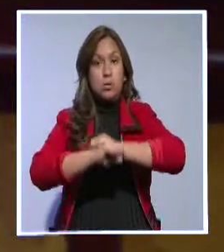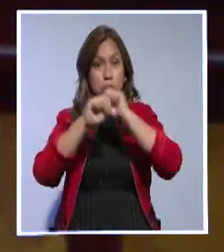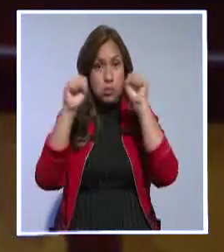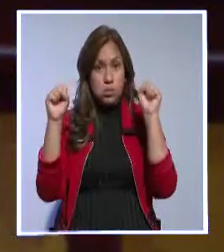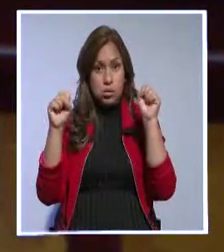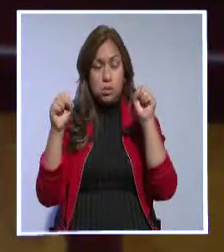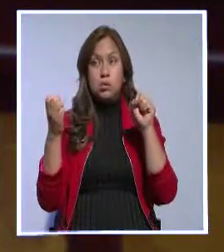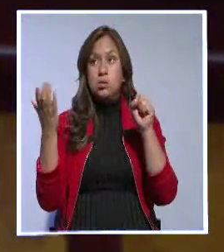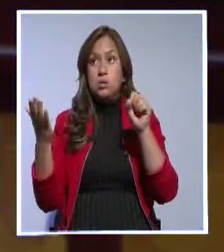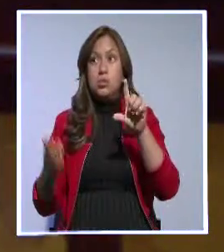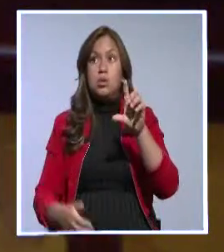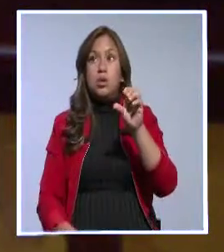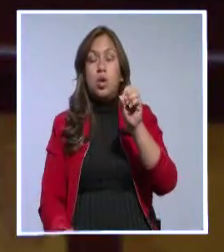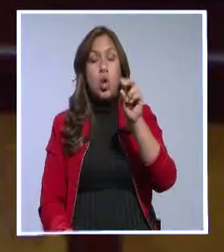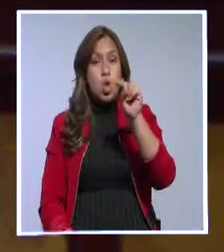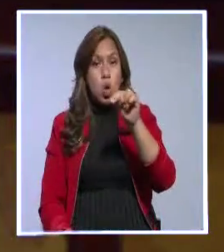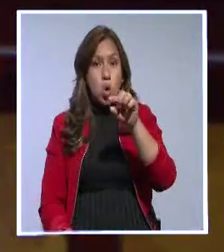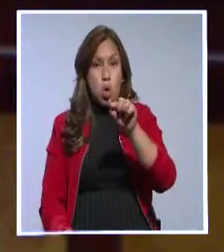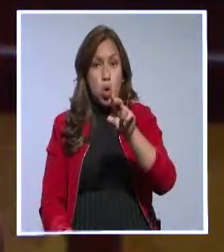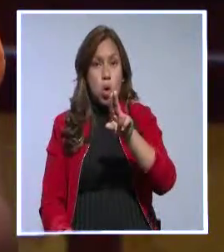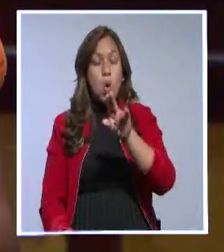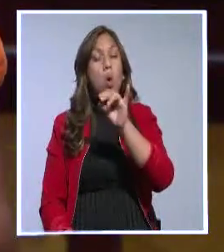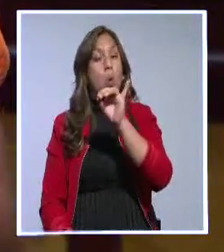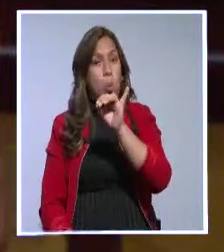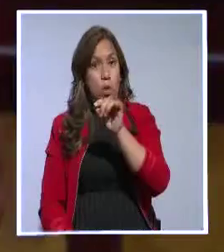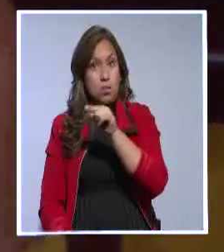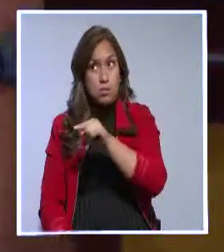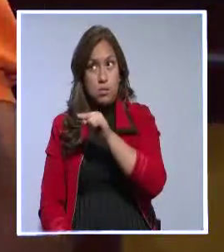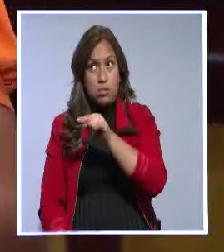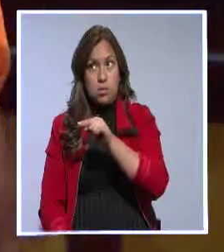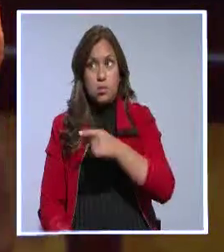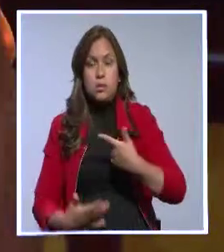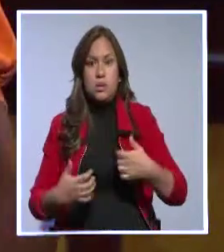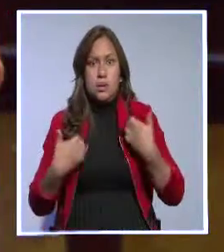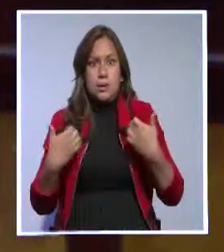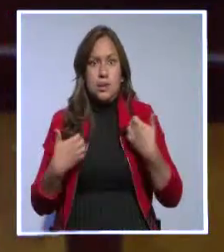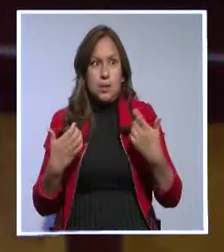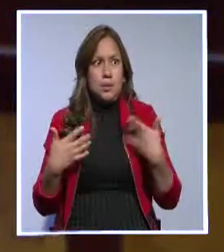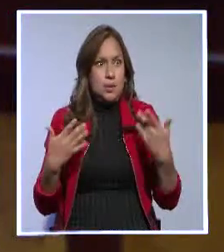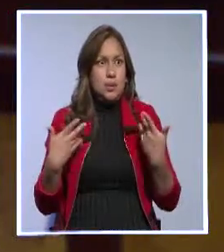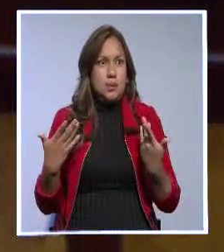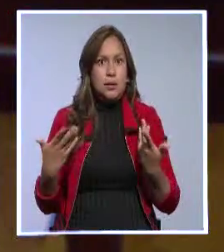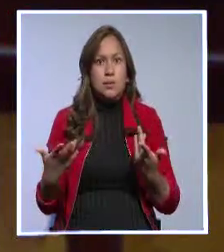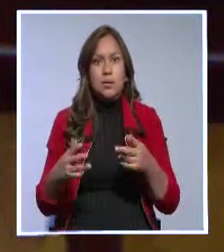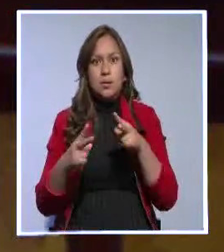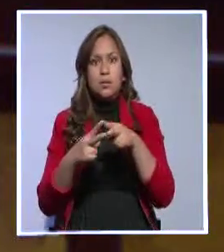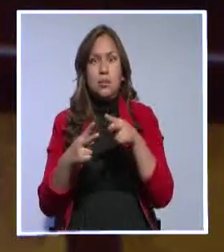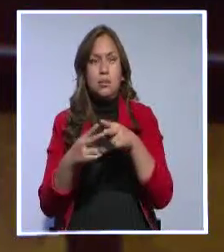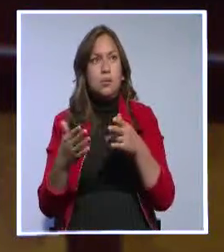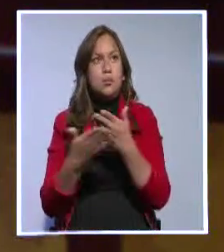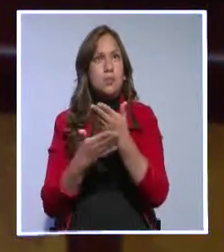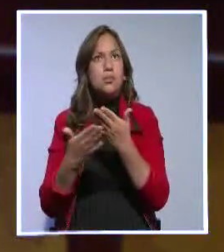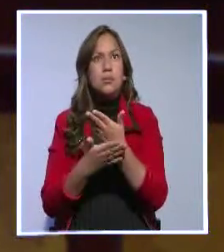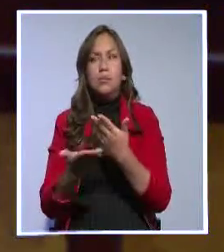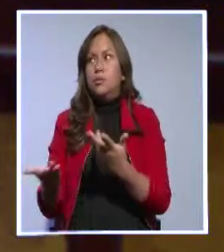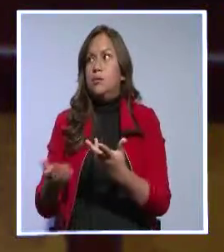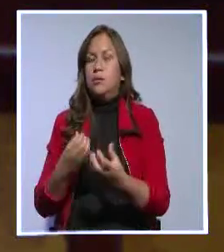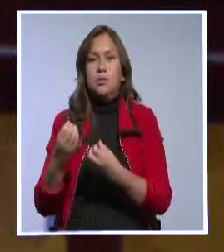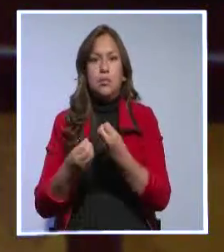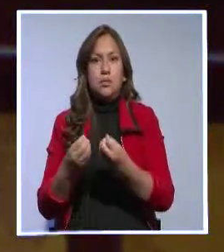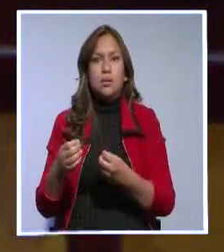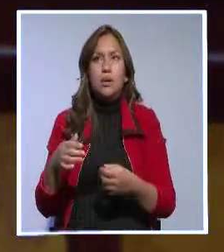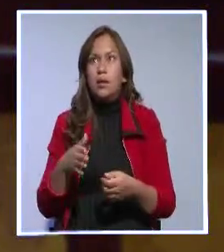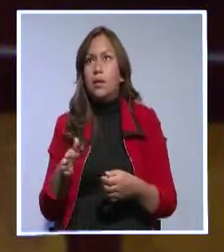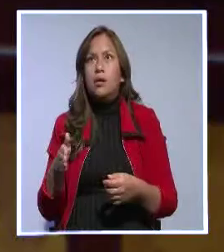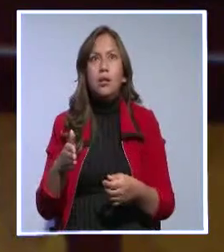cerro un week a veces en esa alegría en esa adrenalina de conocer nuevos rumbos la gente se sale de los